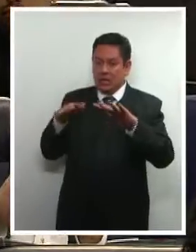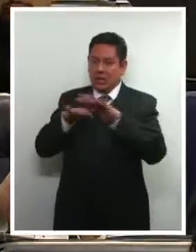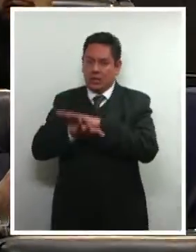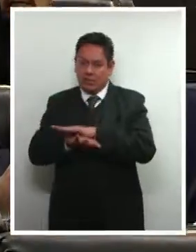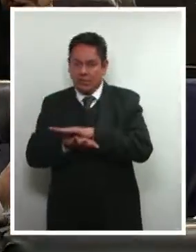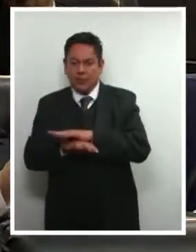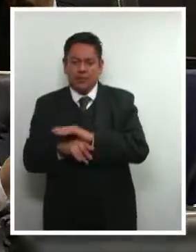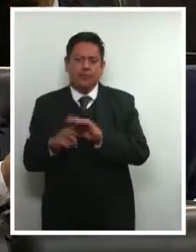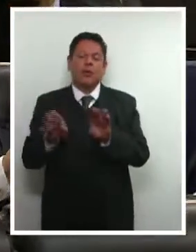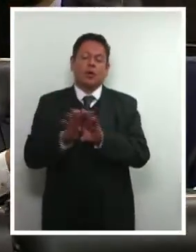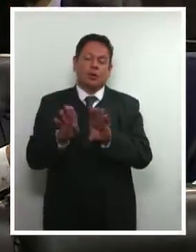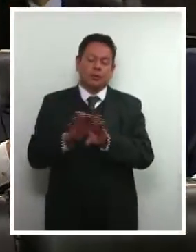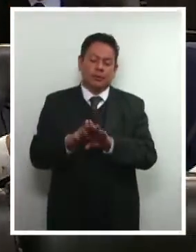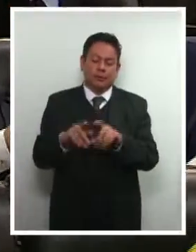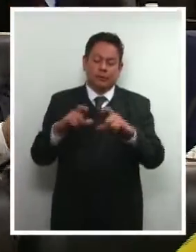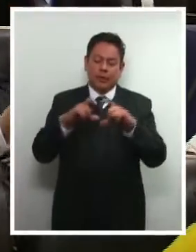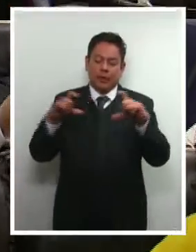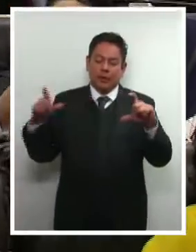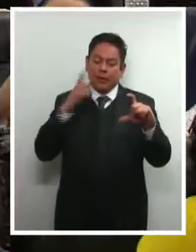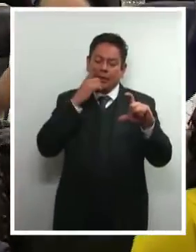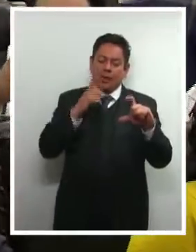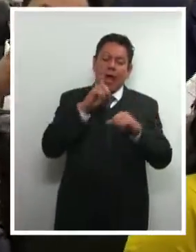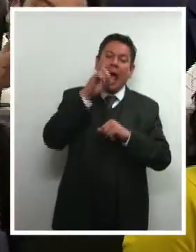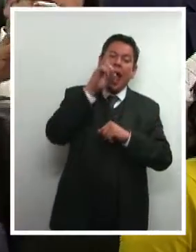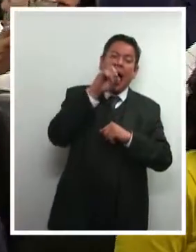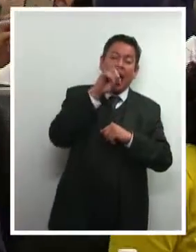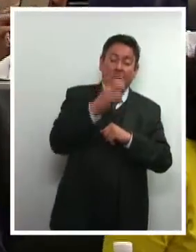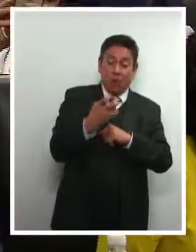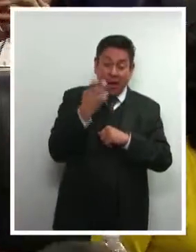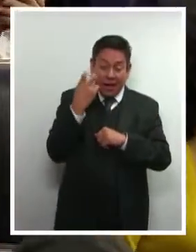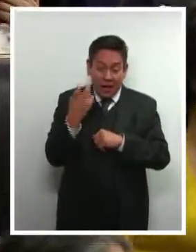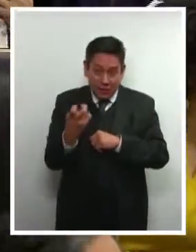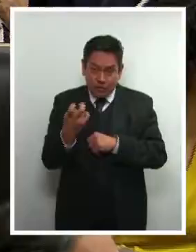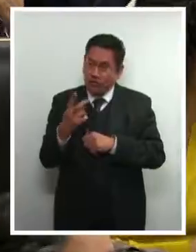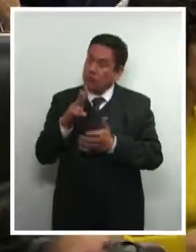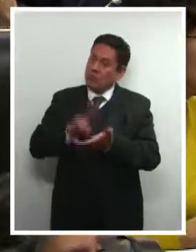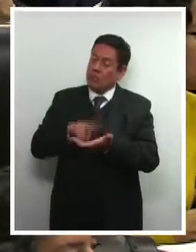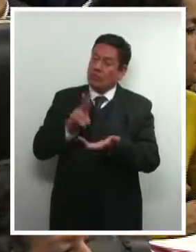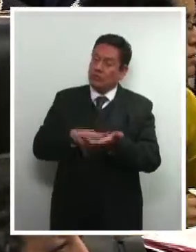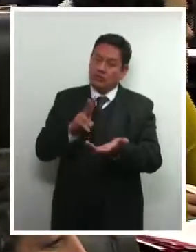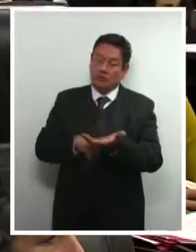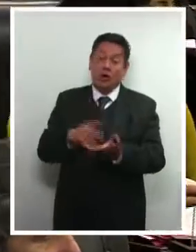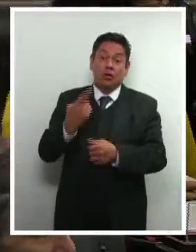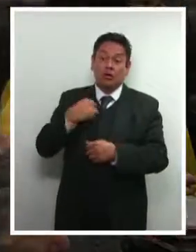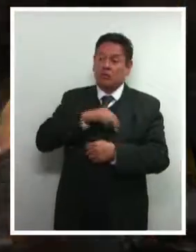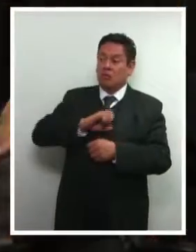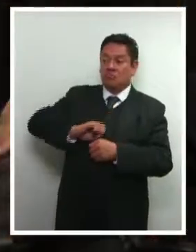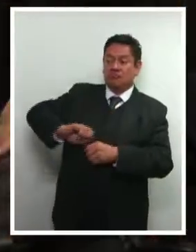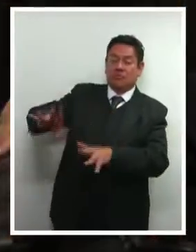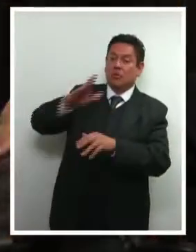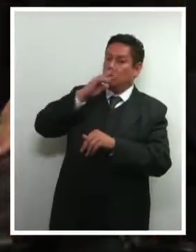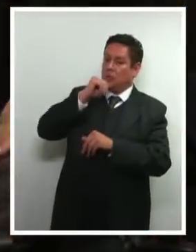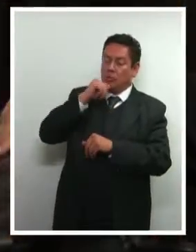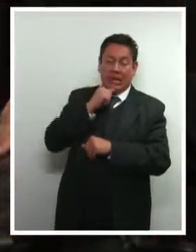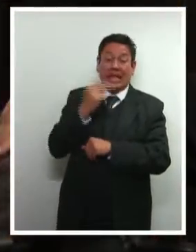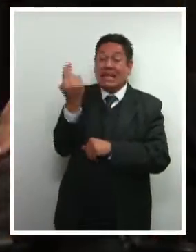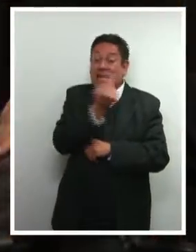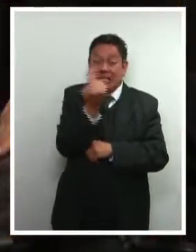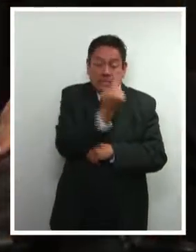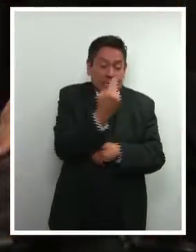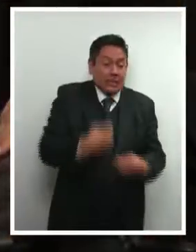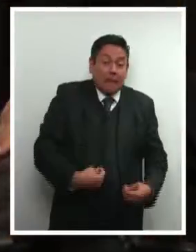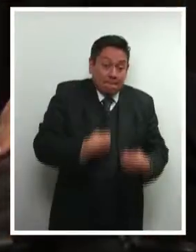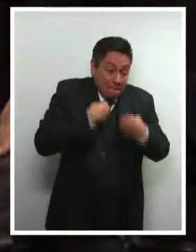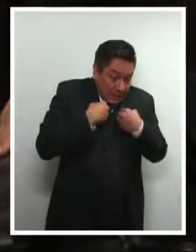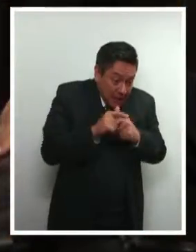esta forma: el agua es un bien irrenunciable y esencial para la vida. La rectoría en la